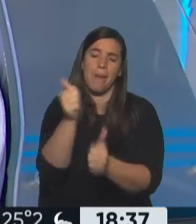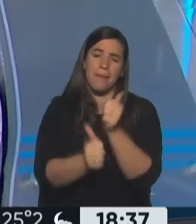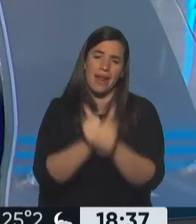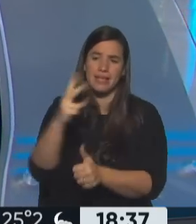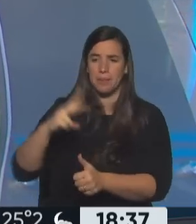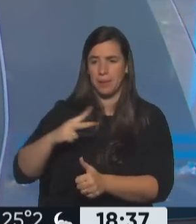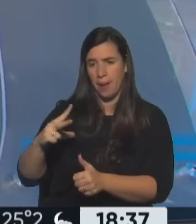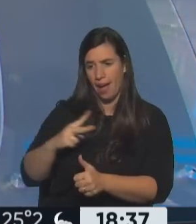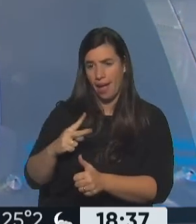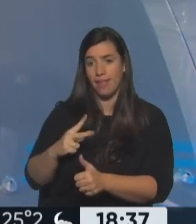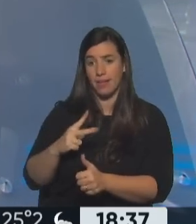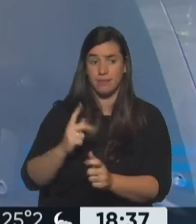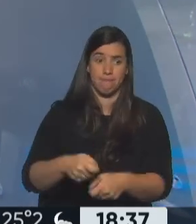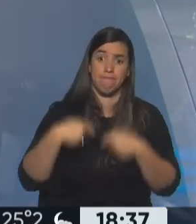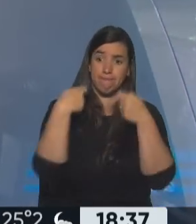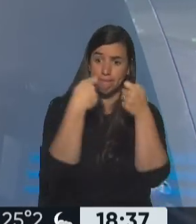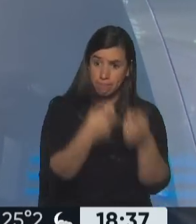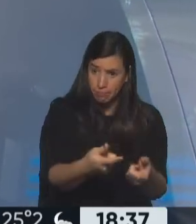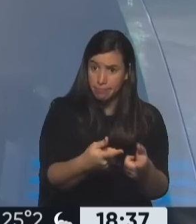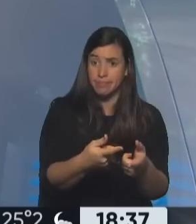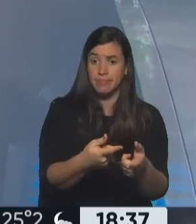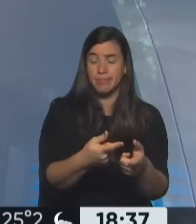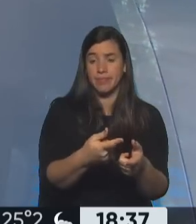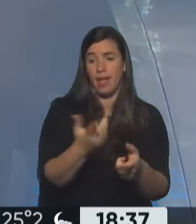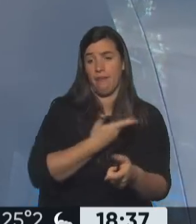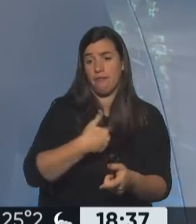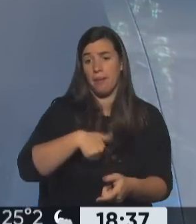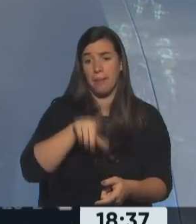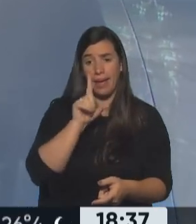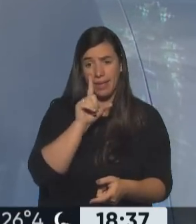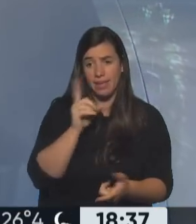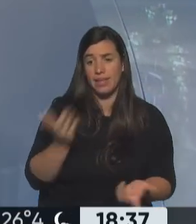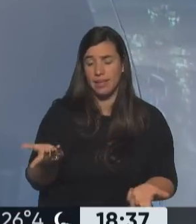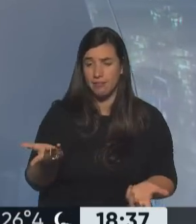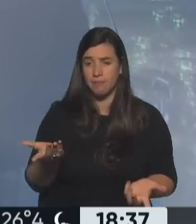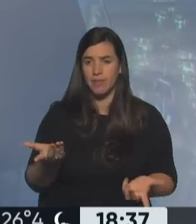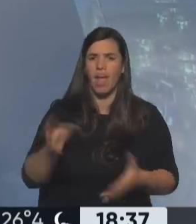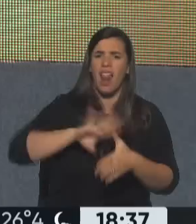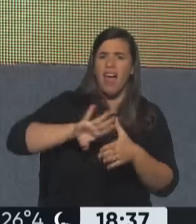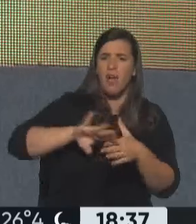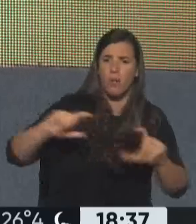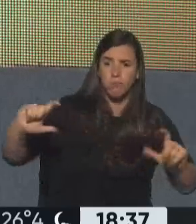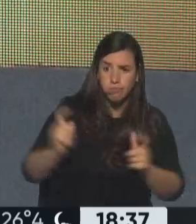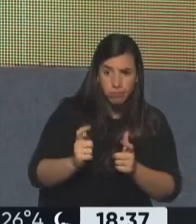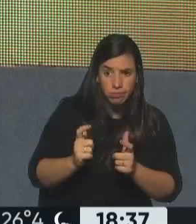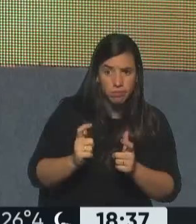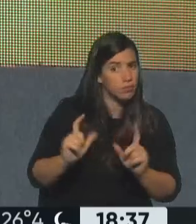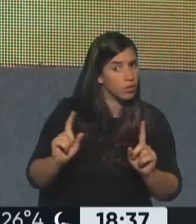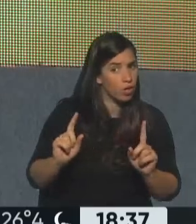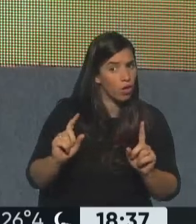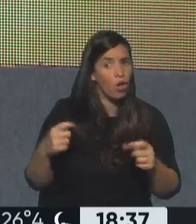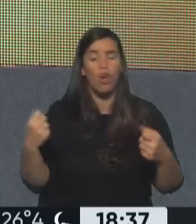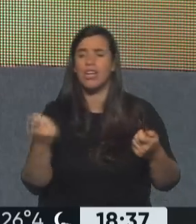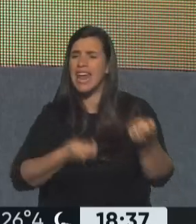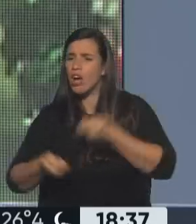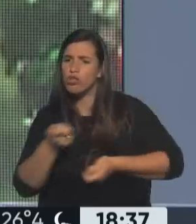parte del Fondo Monetario Internacional, que nos sigue desangrando, por supuesto. Ahora, ¿no se mensuró entonces la deuda o no se negoció,